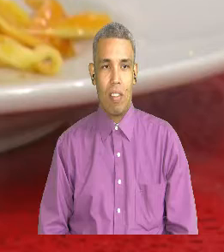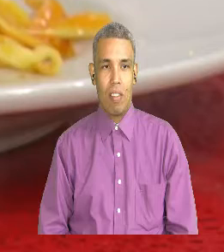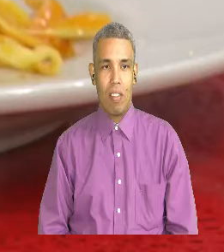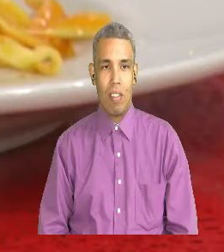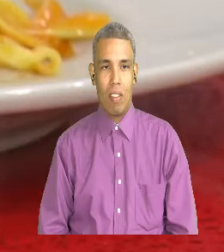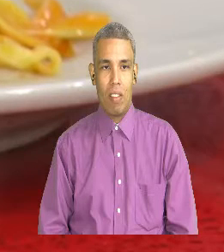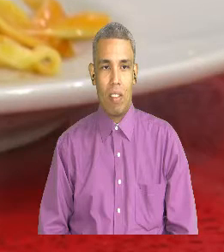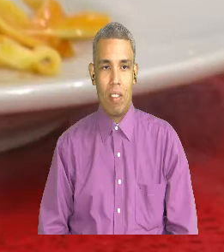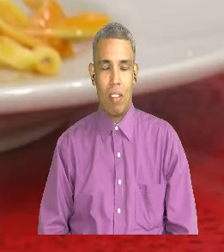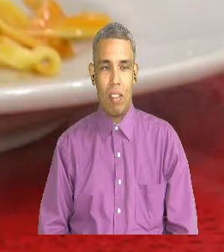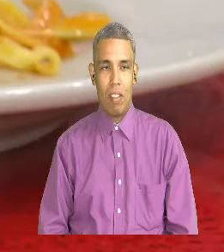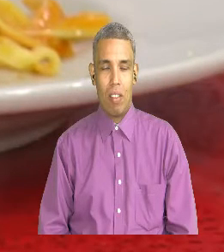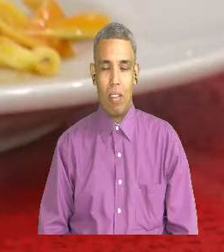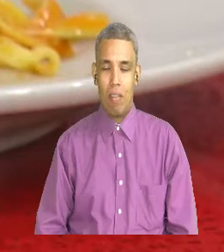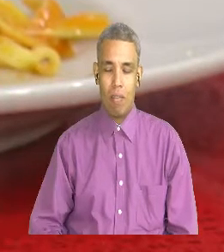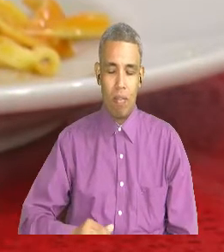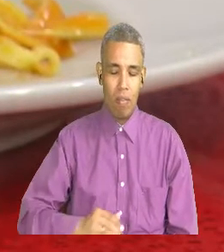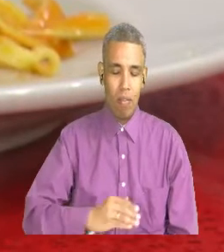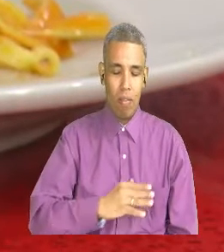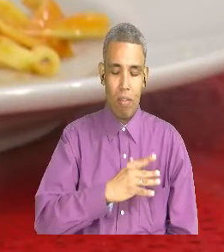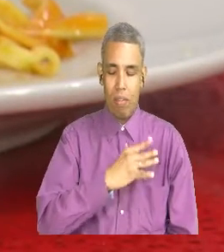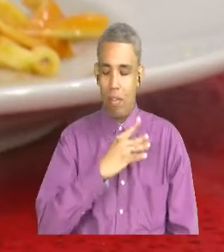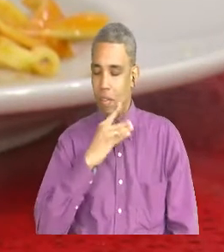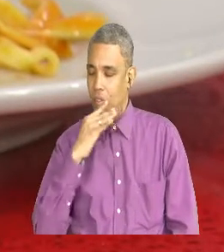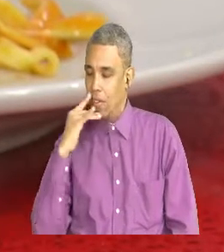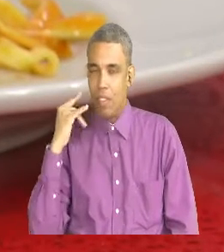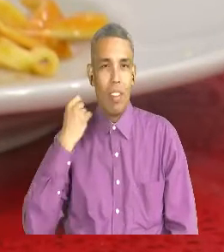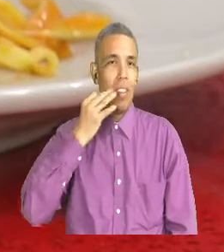Delicioso. Sí, el aroma es deliciosa.